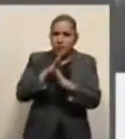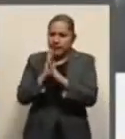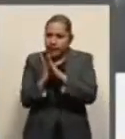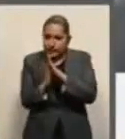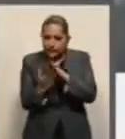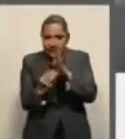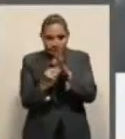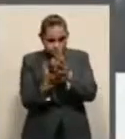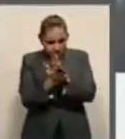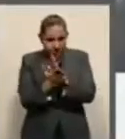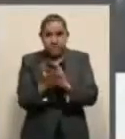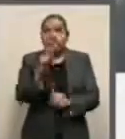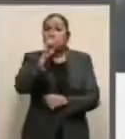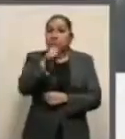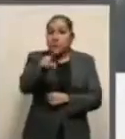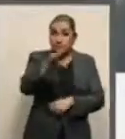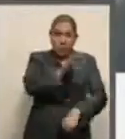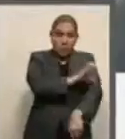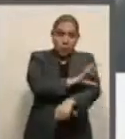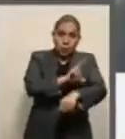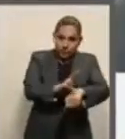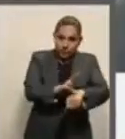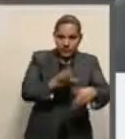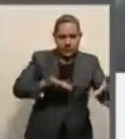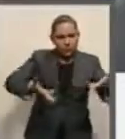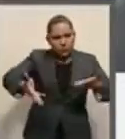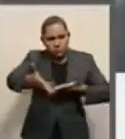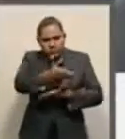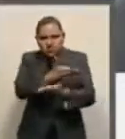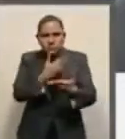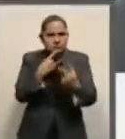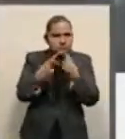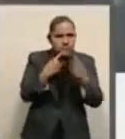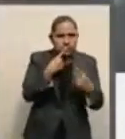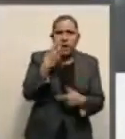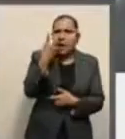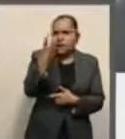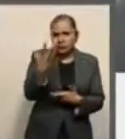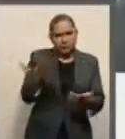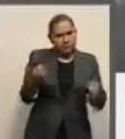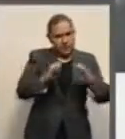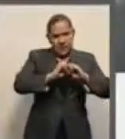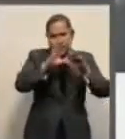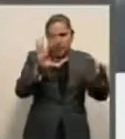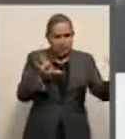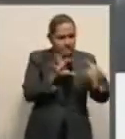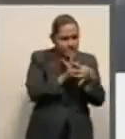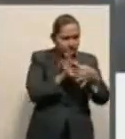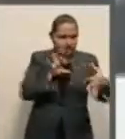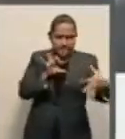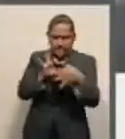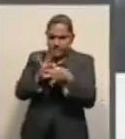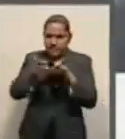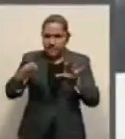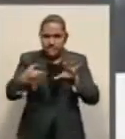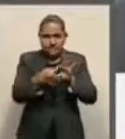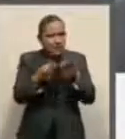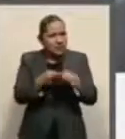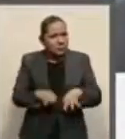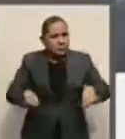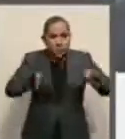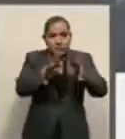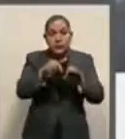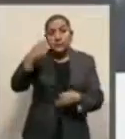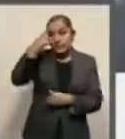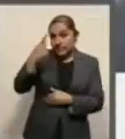de administración que se juntan en unas dos funciones muy importantes para eficientar al interior